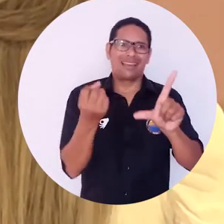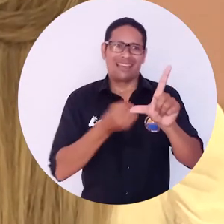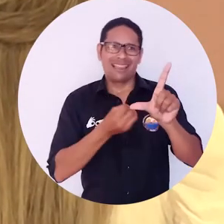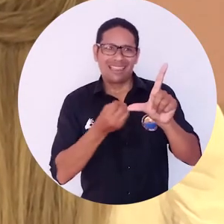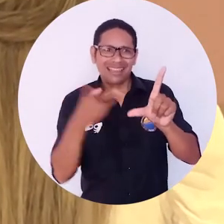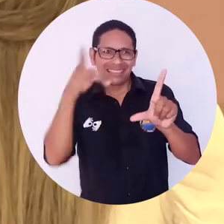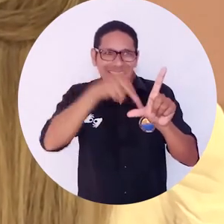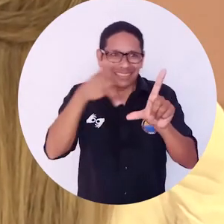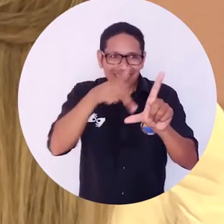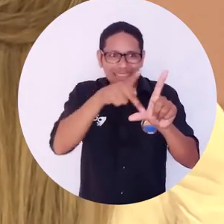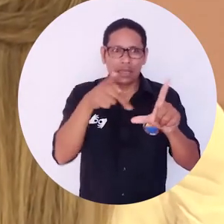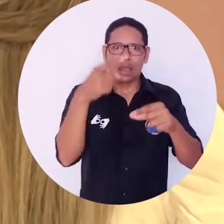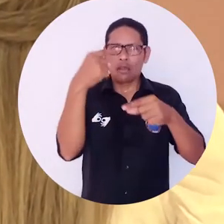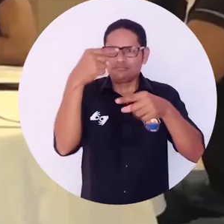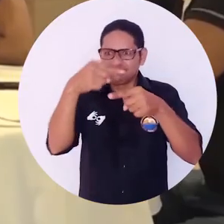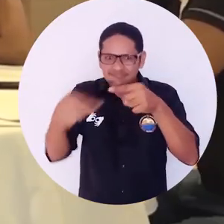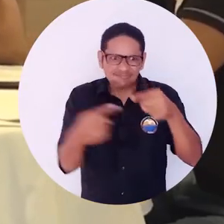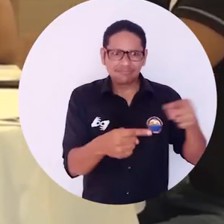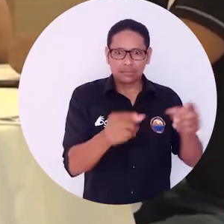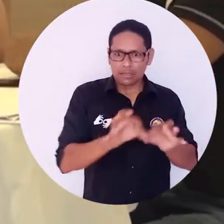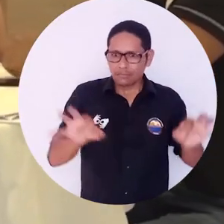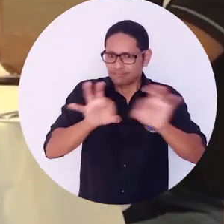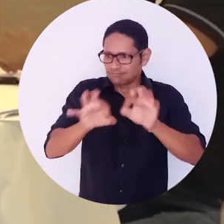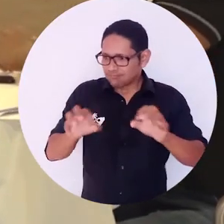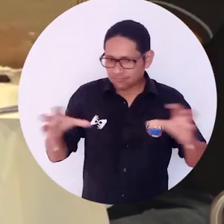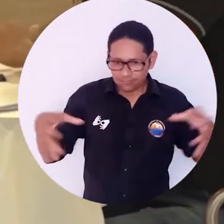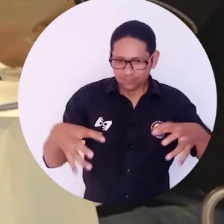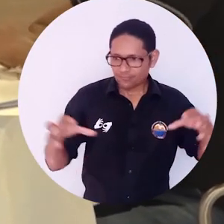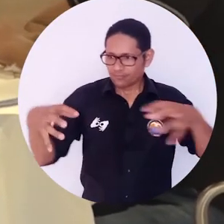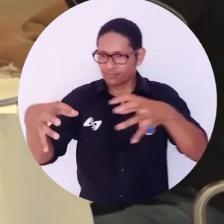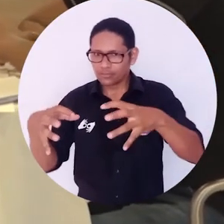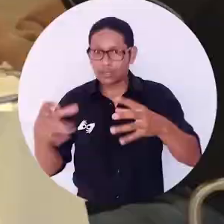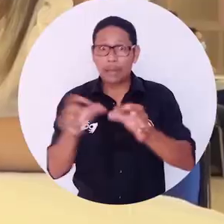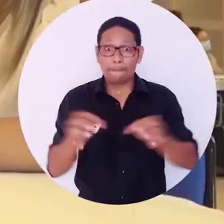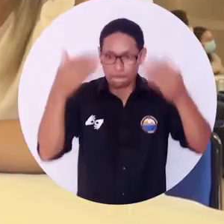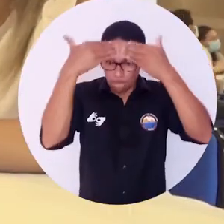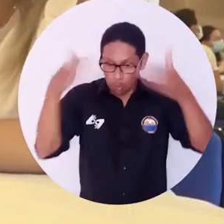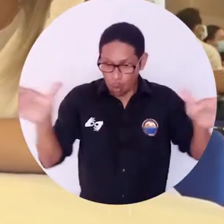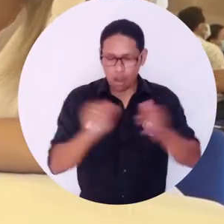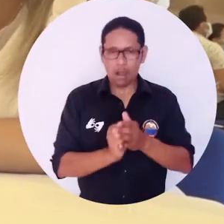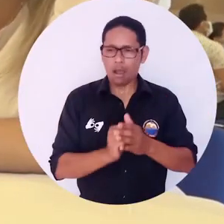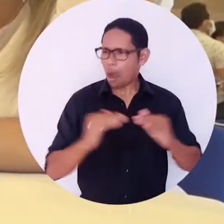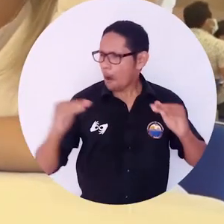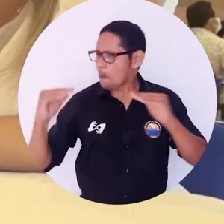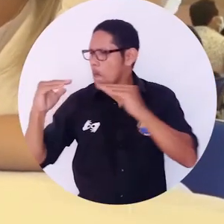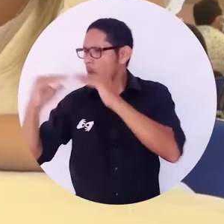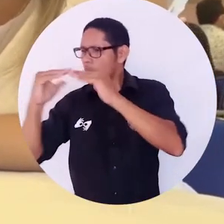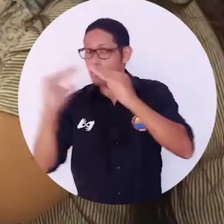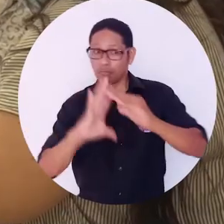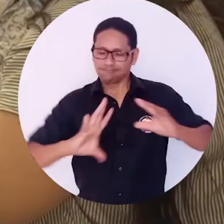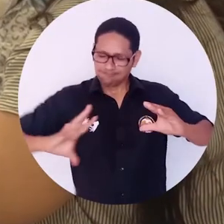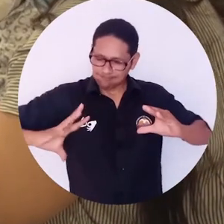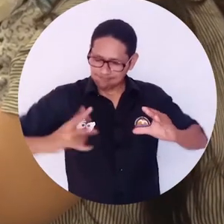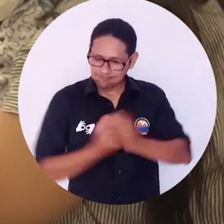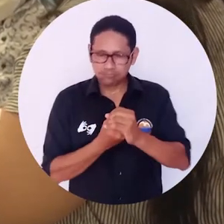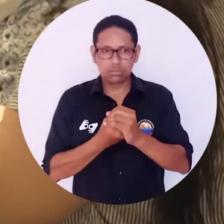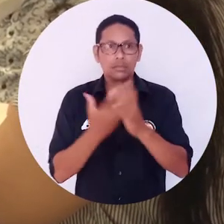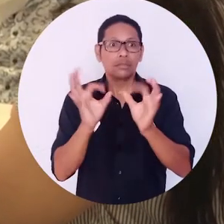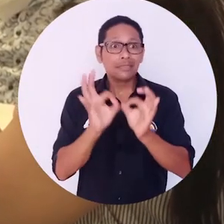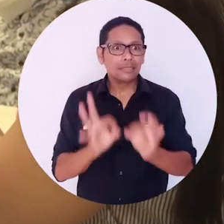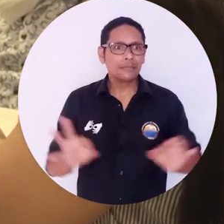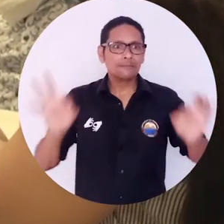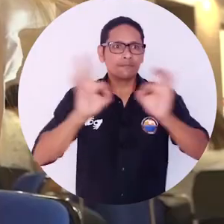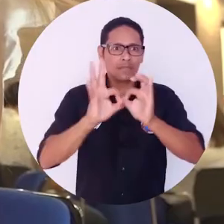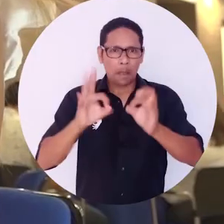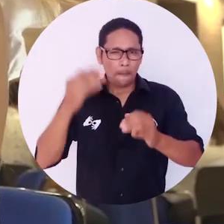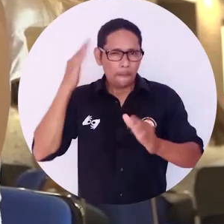estos escenarios, se busca como resultado un plan de desarrollo enmarcado por la democracia, la equidad y la inclusión como elementos esenciales en el camino